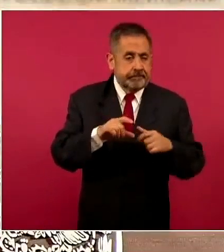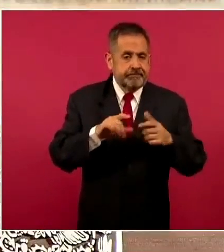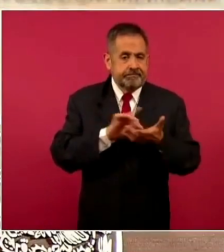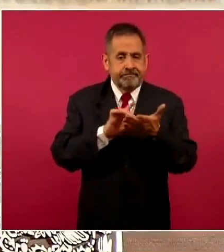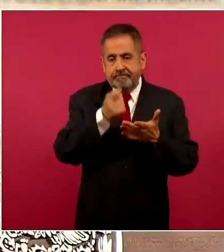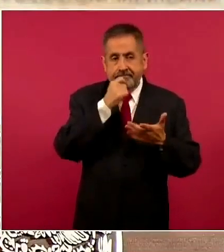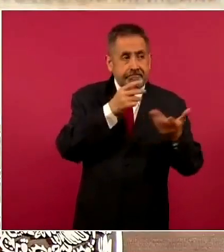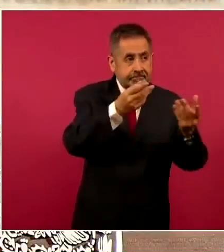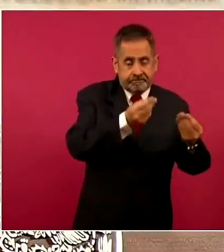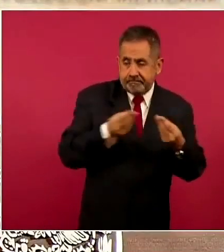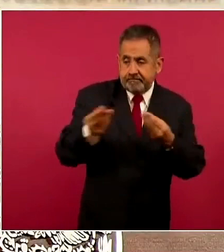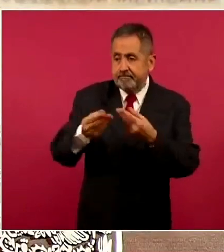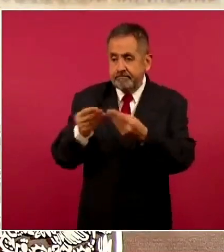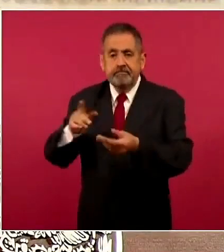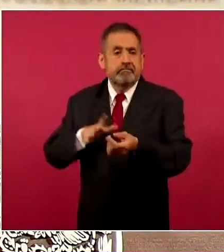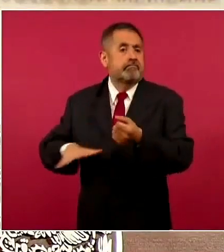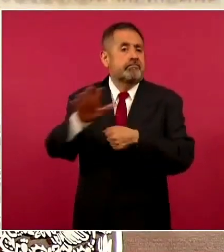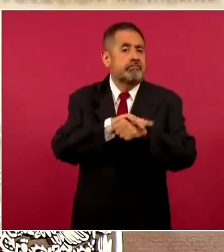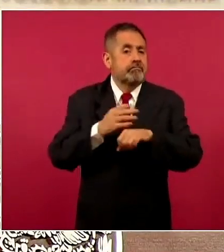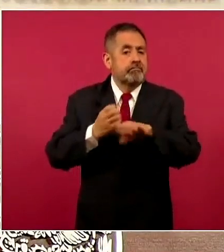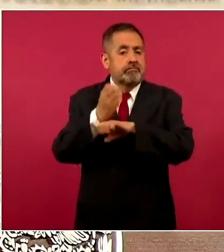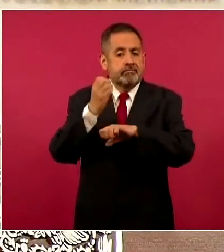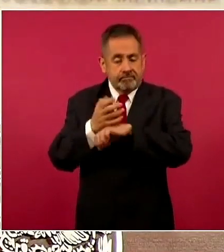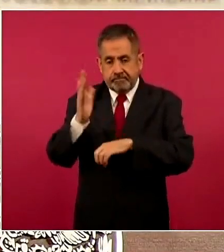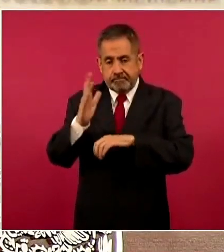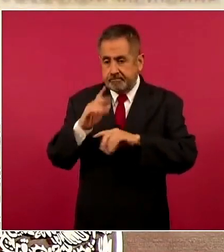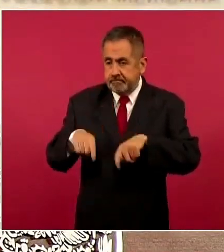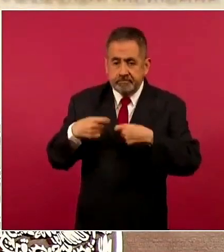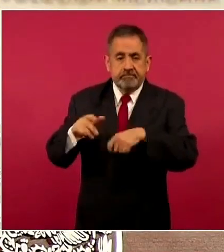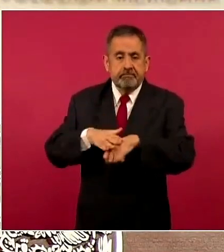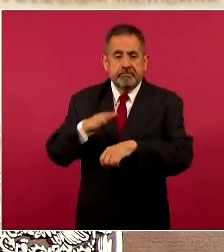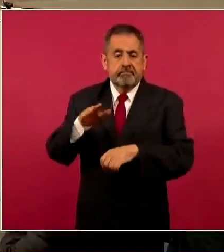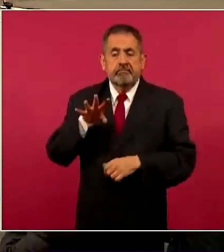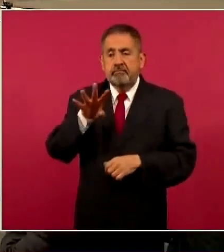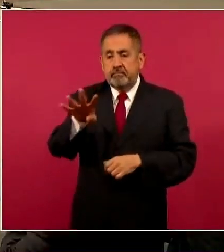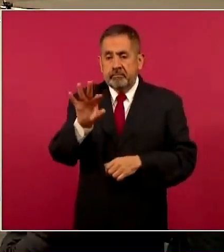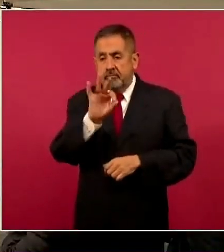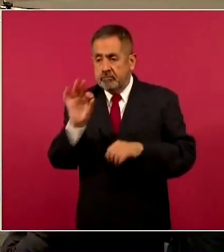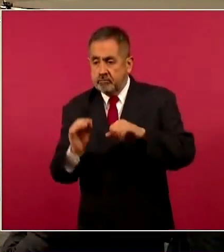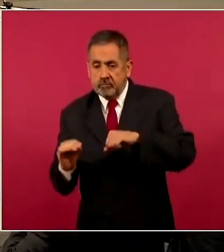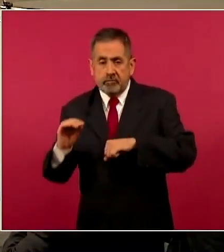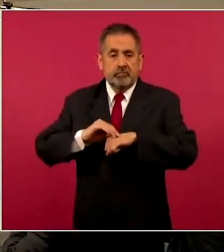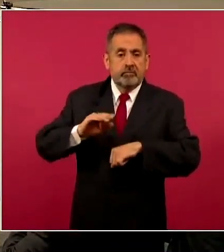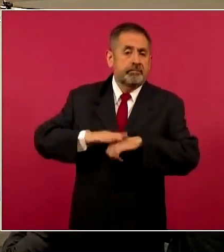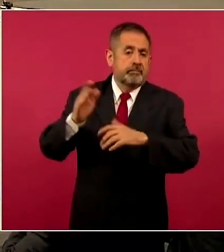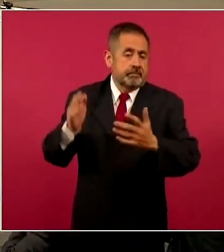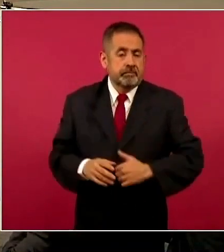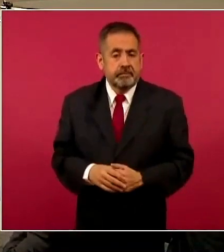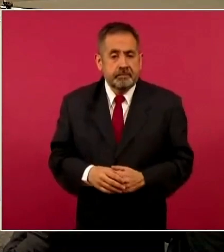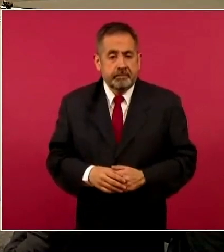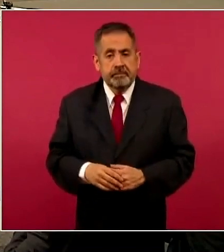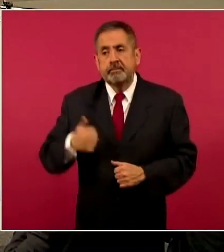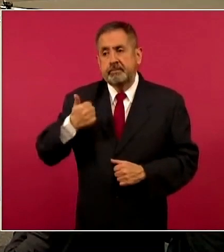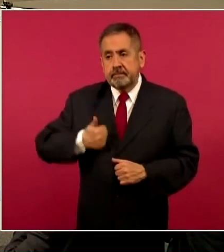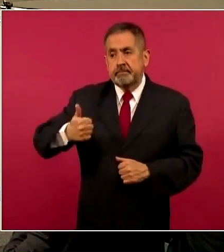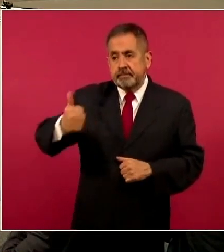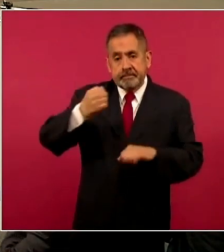En promedio en todos los estados se ha visto un incremento promedio del 19%. Ahora, si ya lo vemos estado por